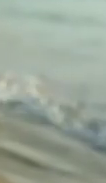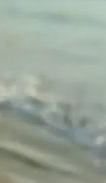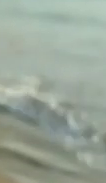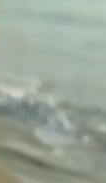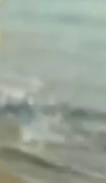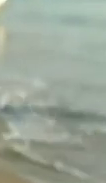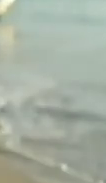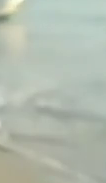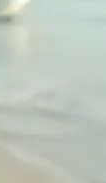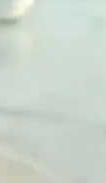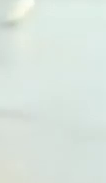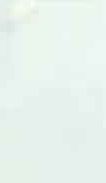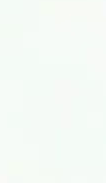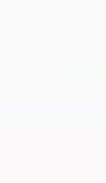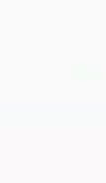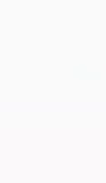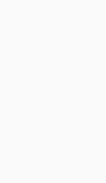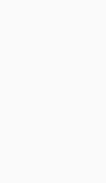Venezuela hermosa.